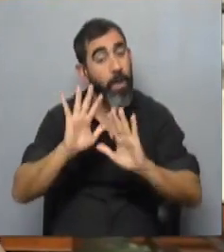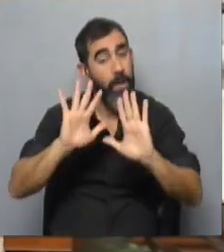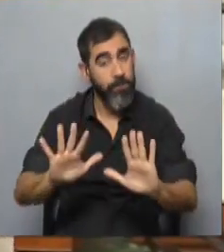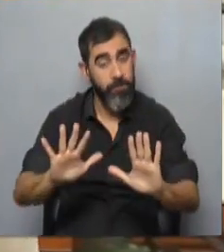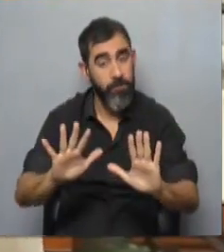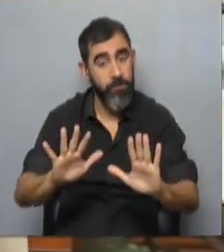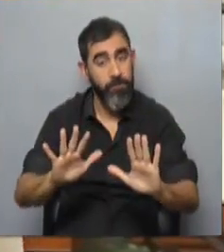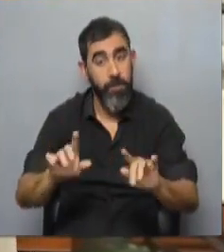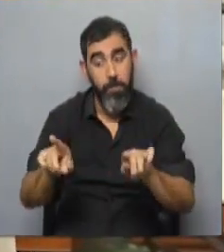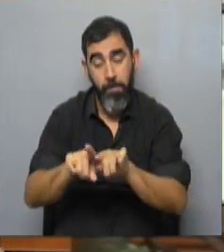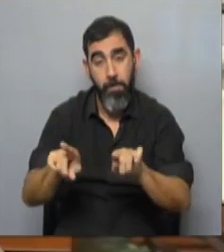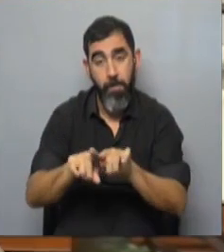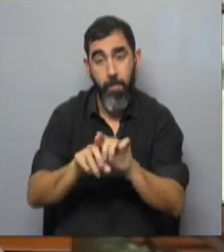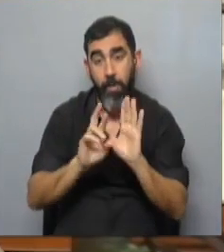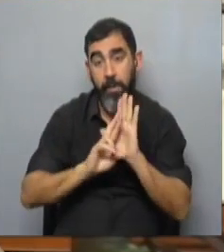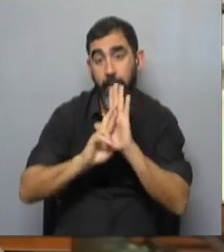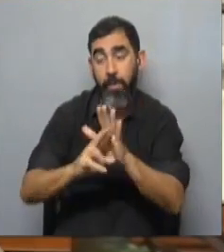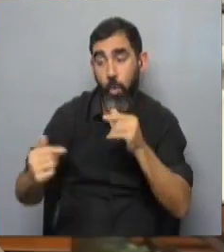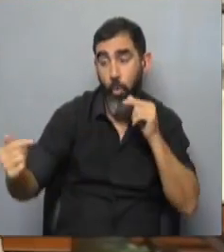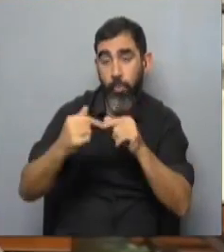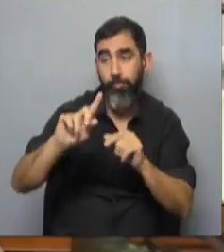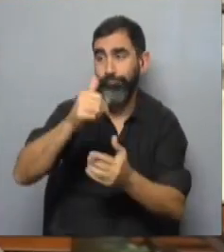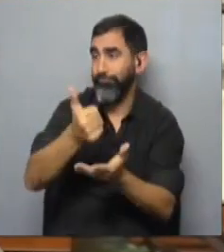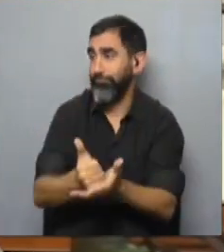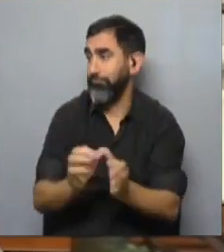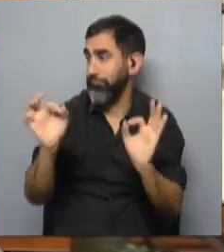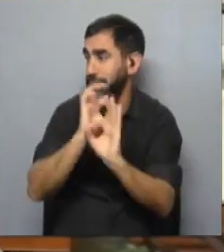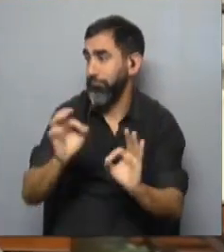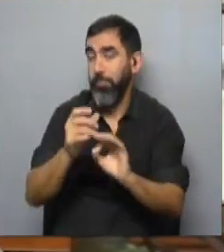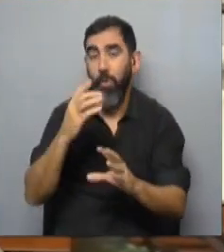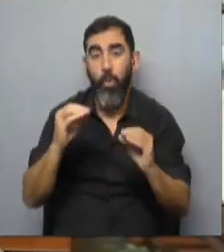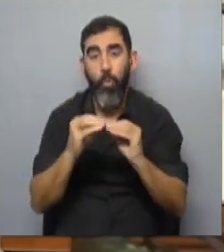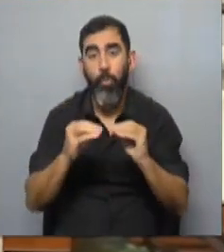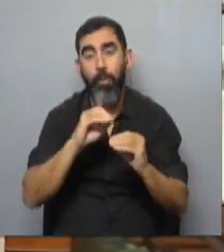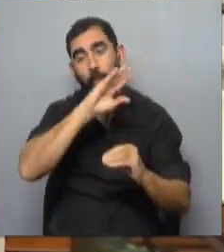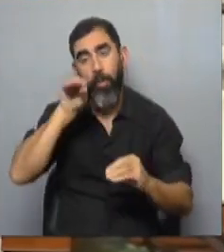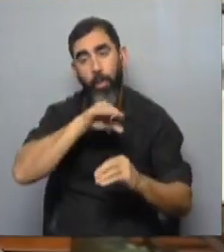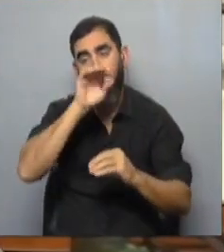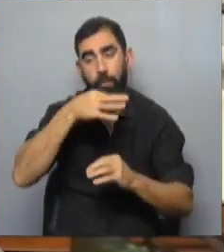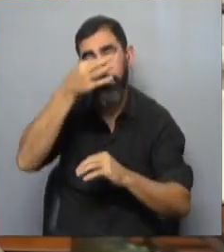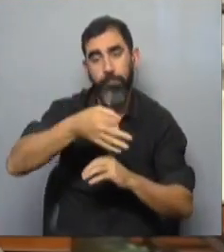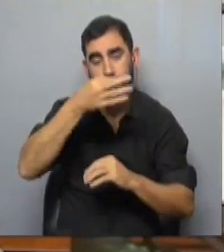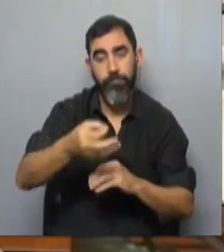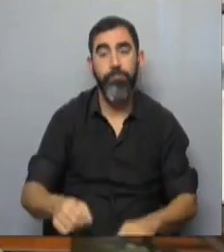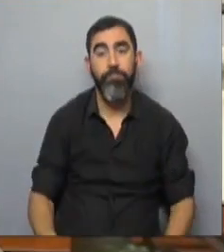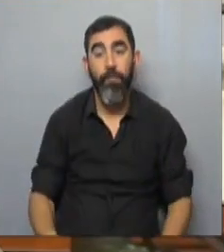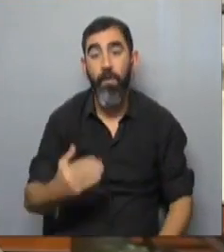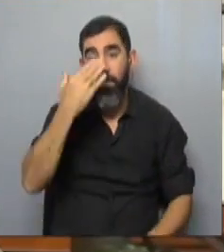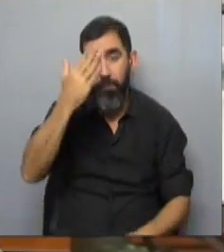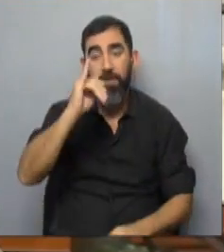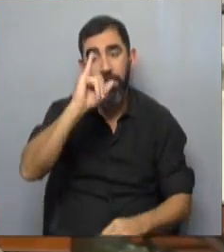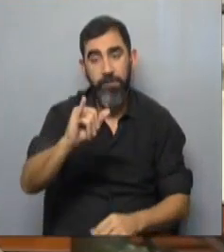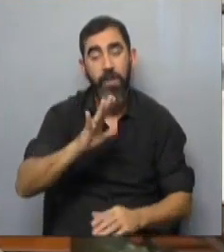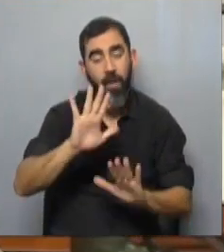que, bueno, que los propios representantes de la oposición no están mientras que sus compañeros hacen una locución en sala. El Frente Amplio presta